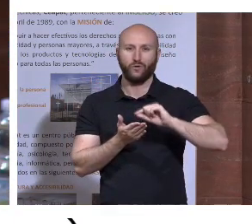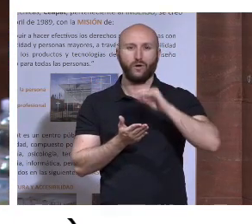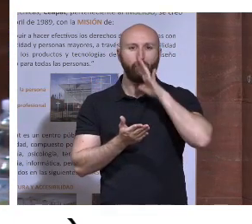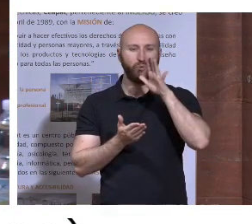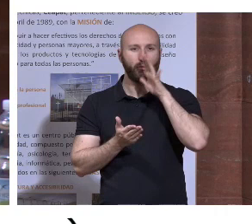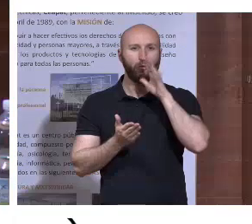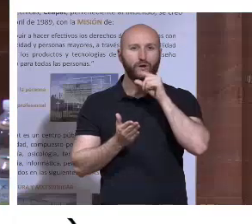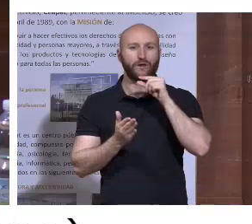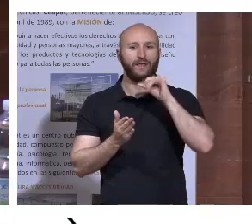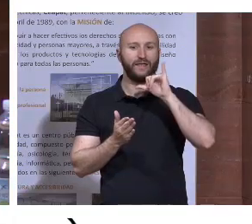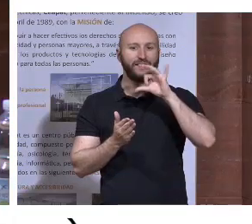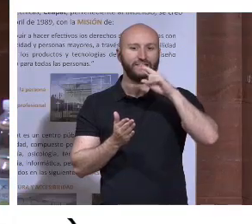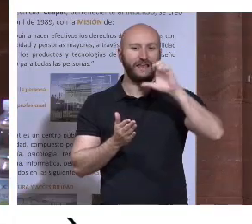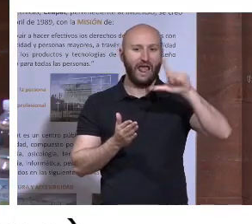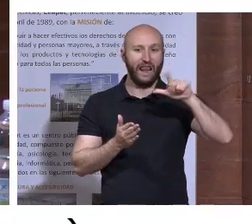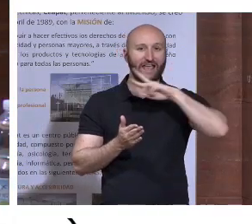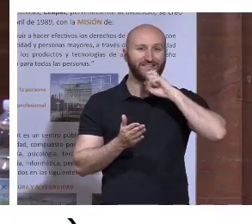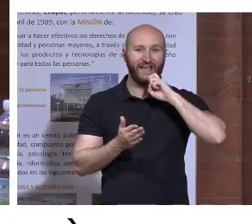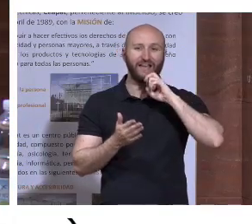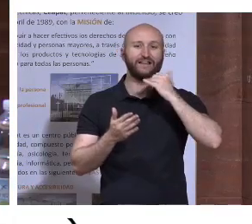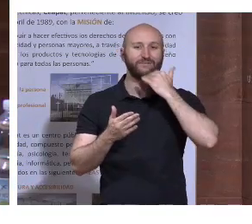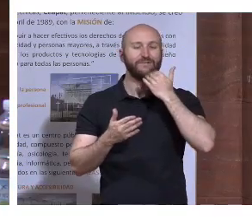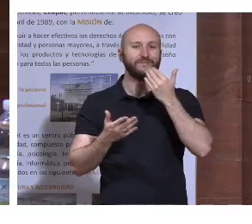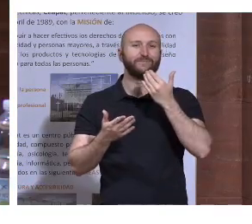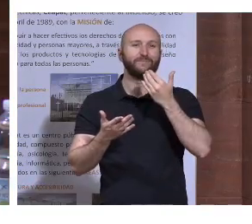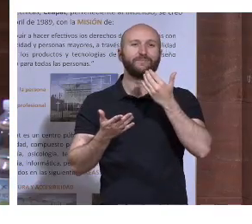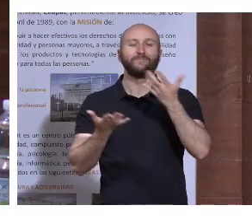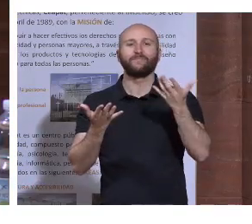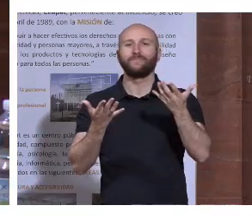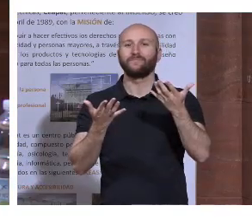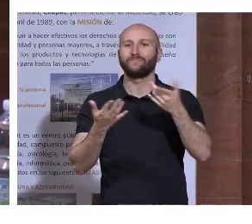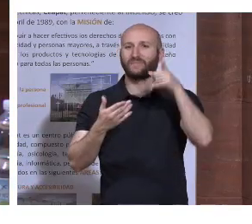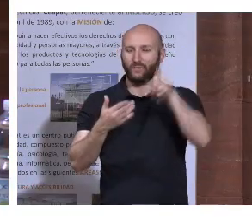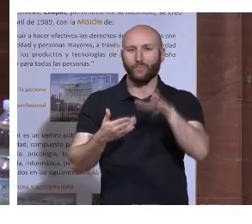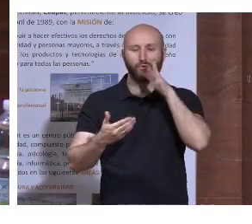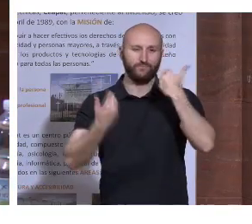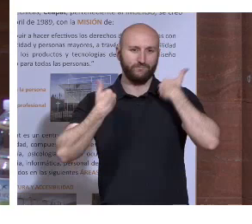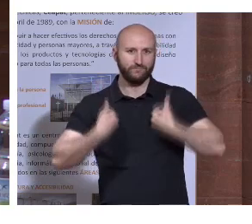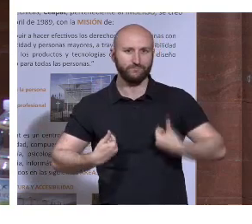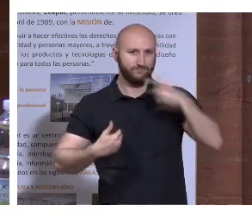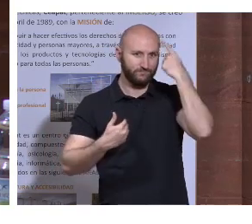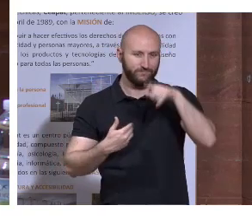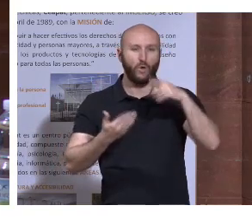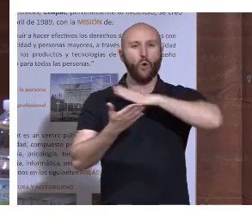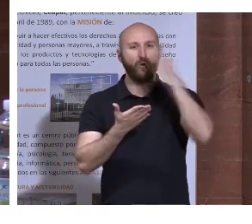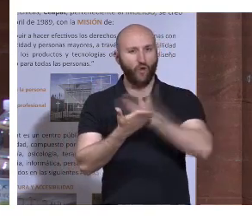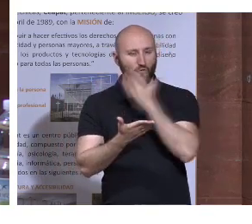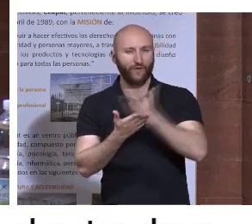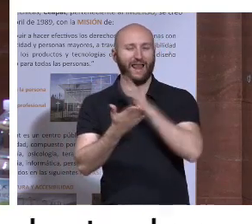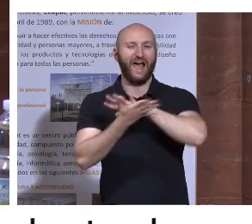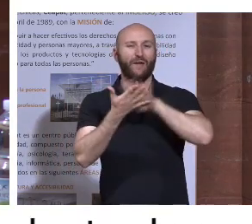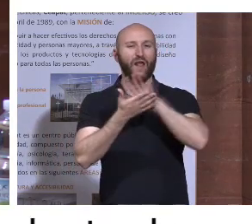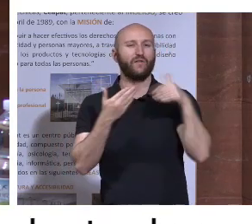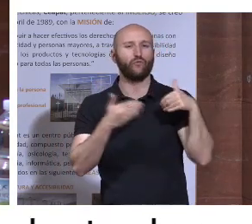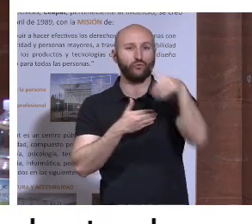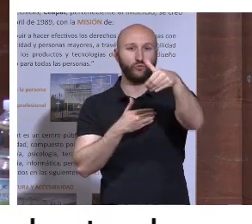tan nombrado últimamente, Homo Sapiens y Homo Deus y todas estas novelas tan futuristas, sobre